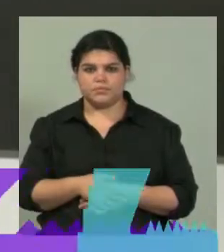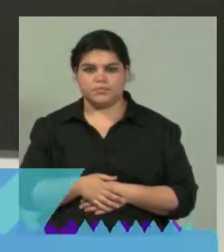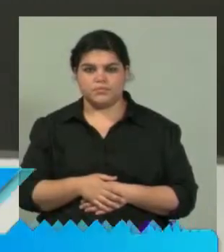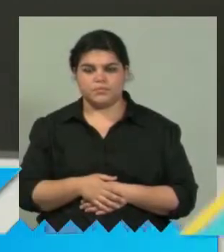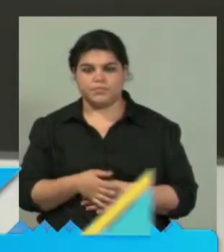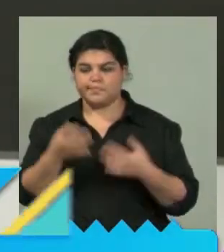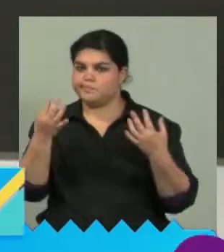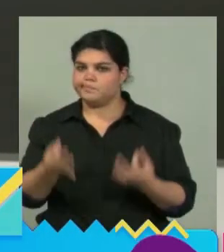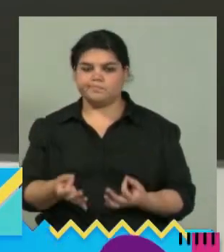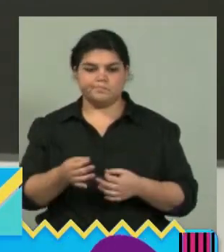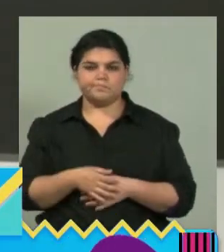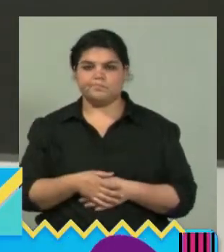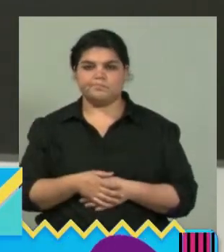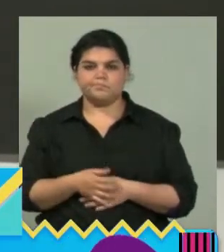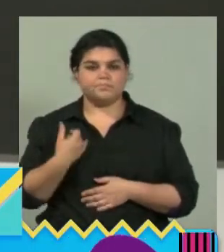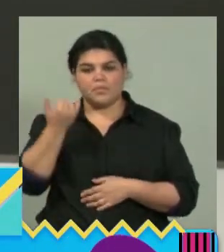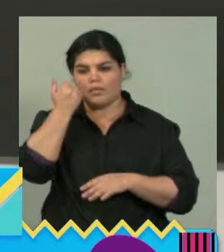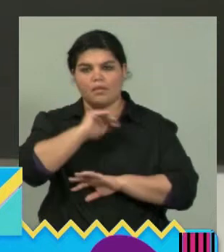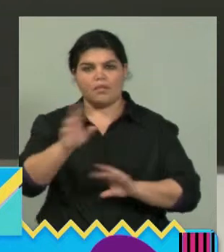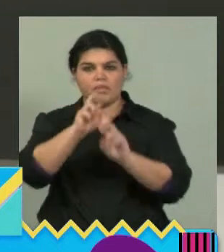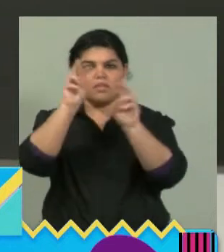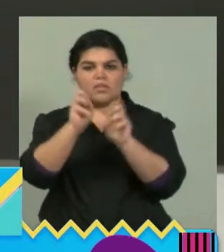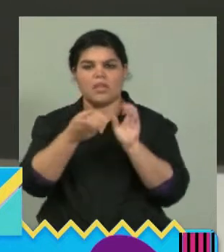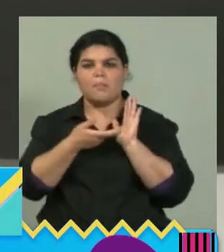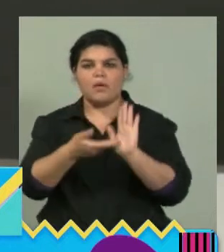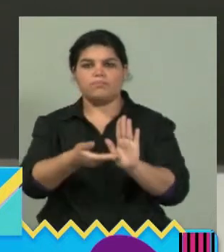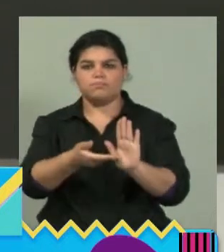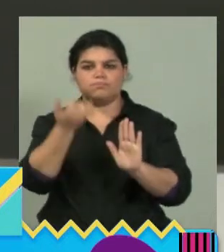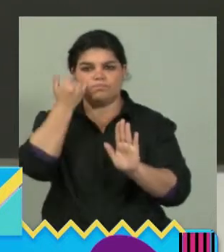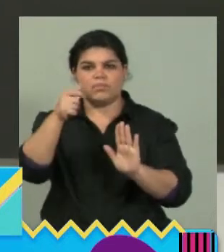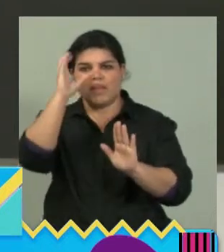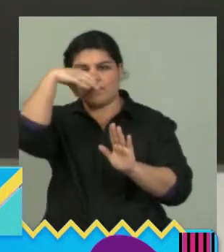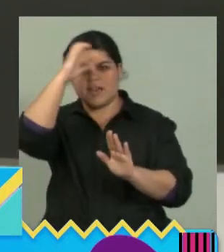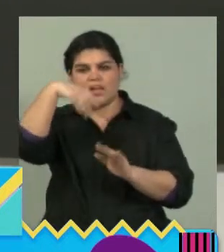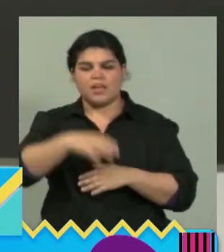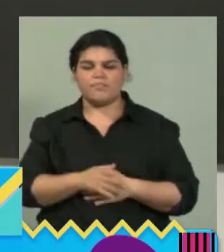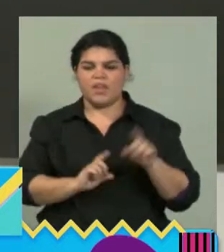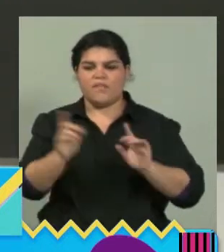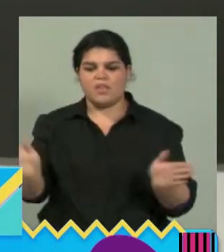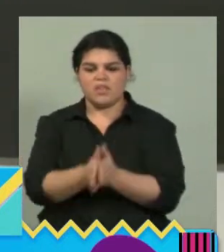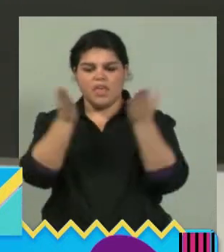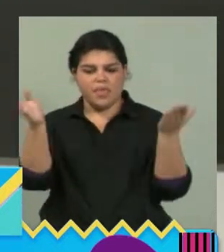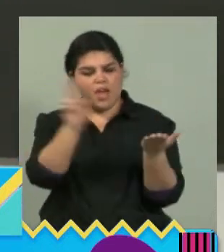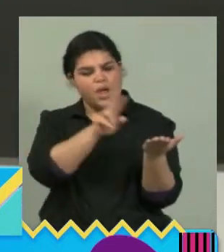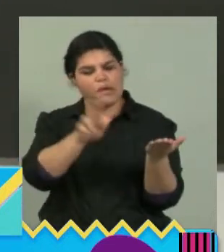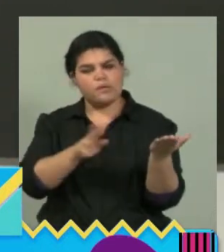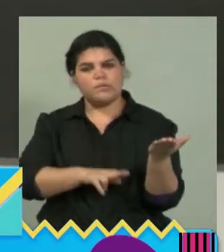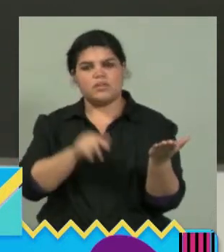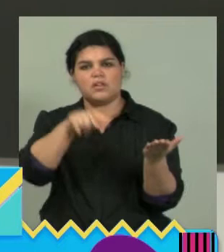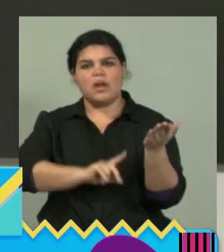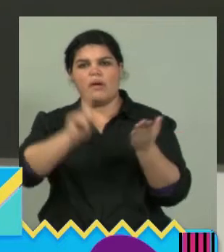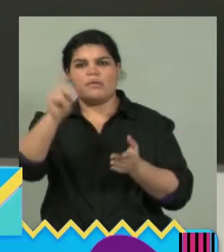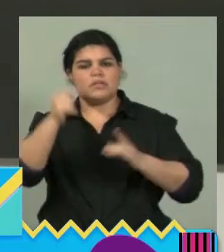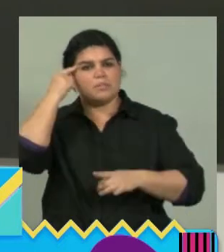Bien, hemos planteado el debate entonces acerca de la minería. Uno podría pensar, si lee los diarios, que nos quedamos muchas veces pensando en los